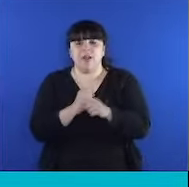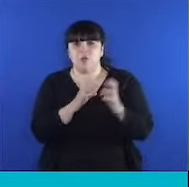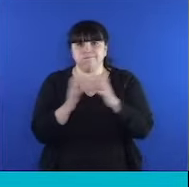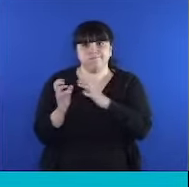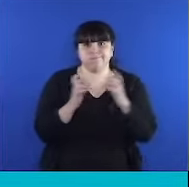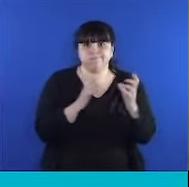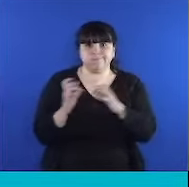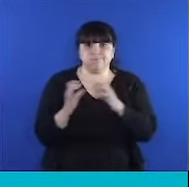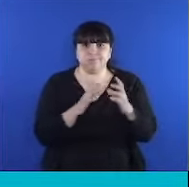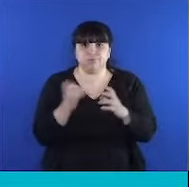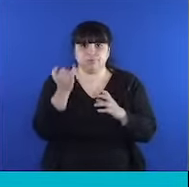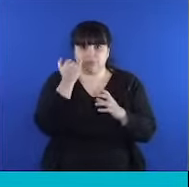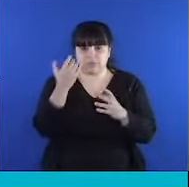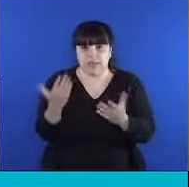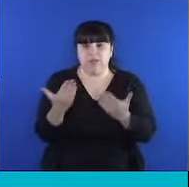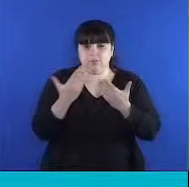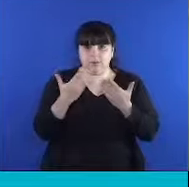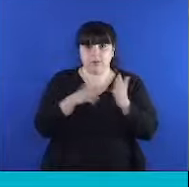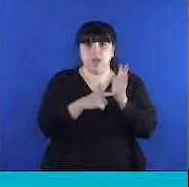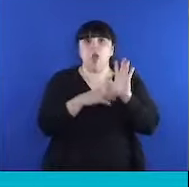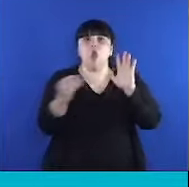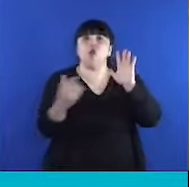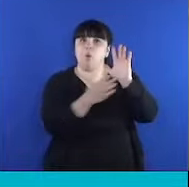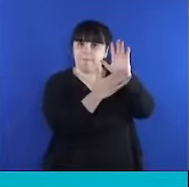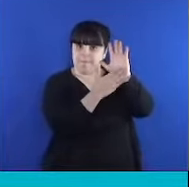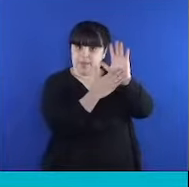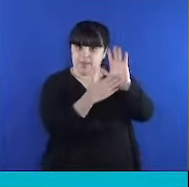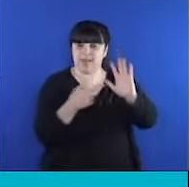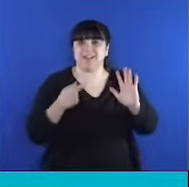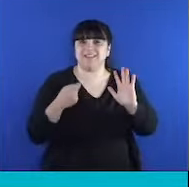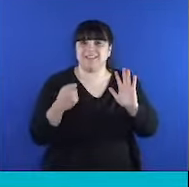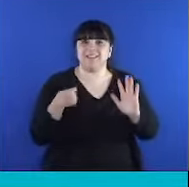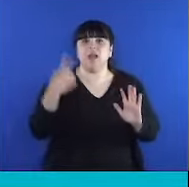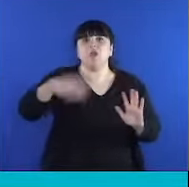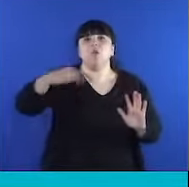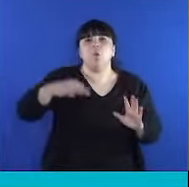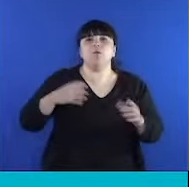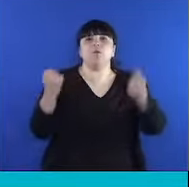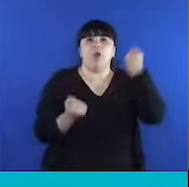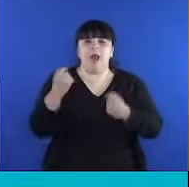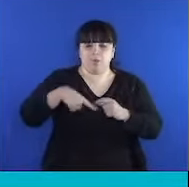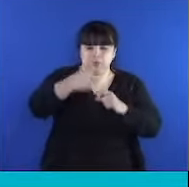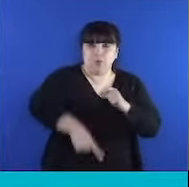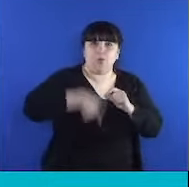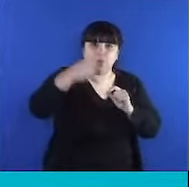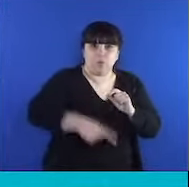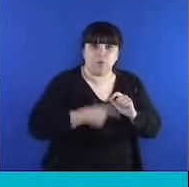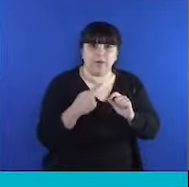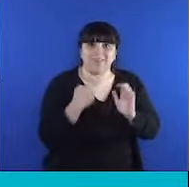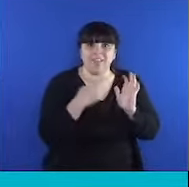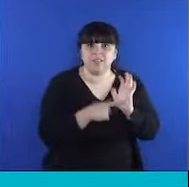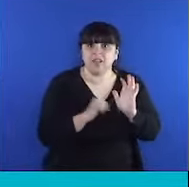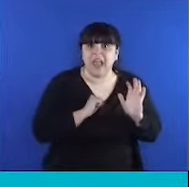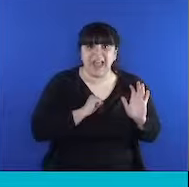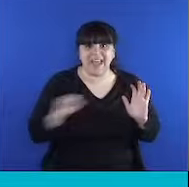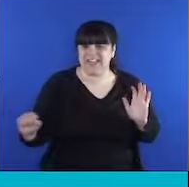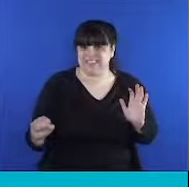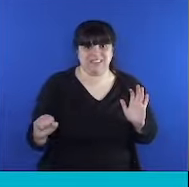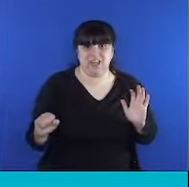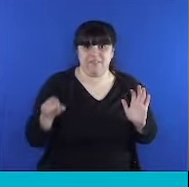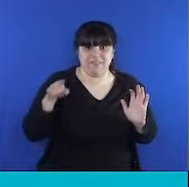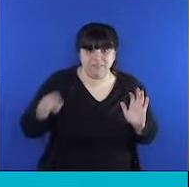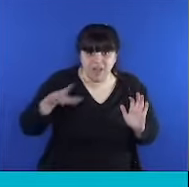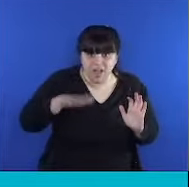una copia que nos hizo llegar el SUTNA, el Sindicato Único del Neumático, el planteo de que es una estafa de la patronal de